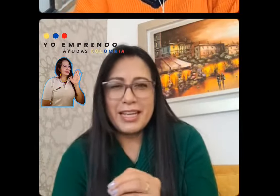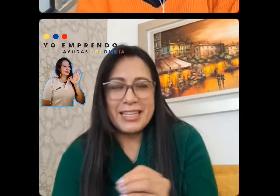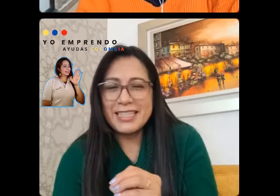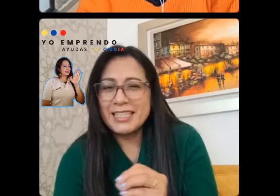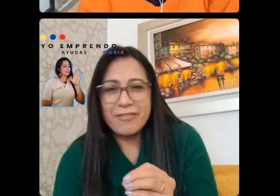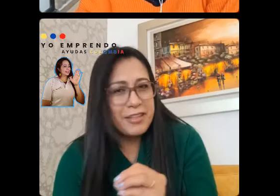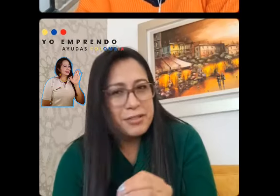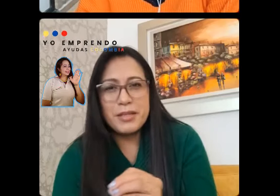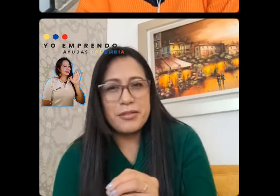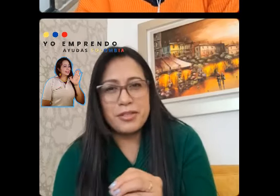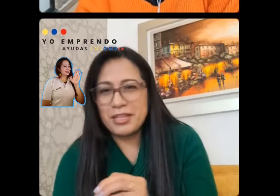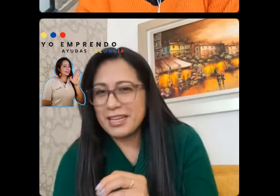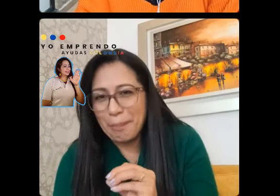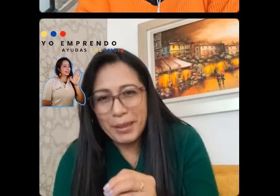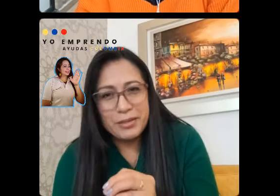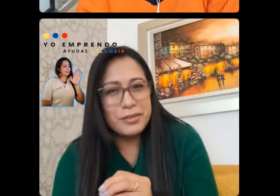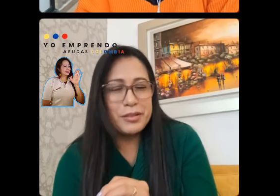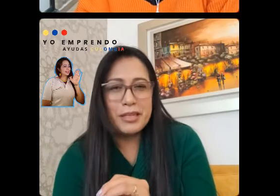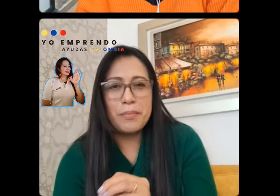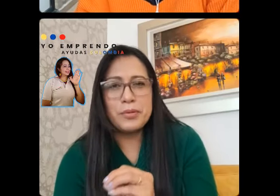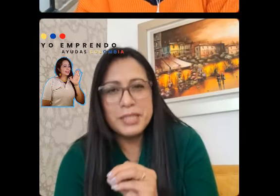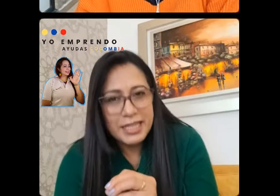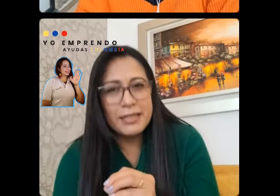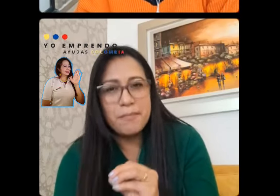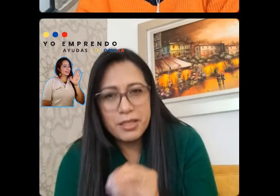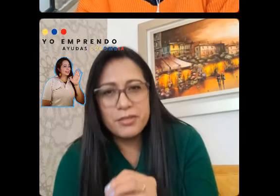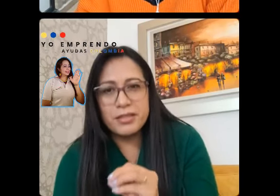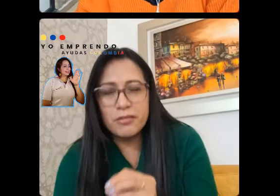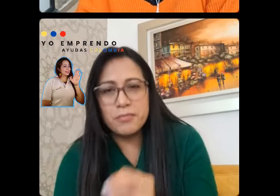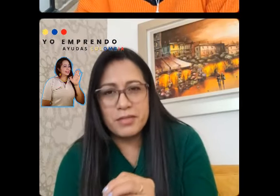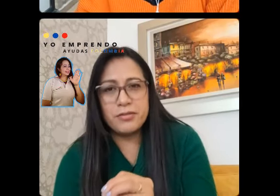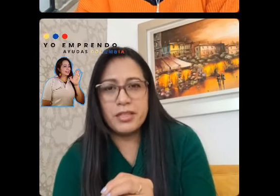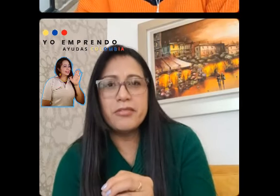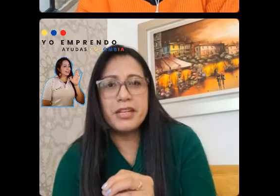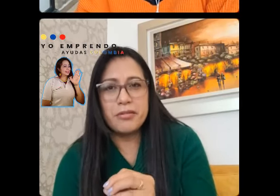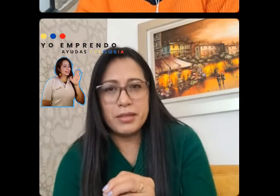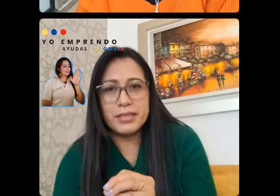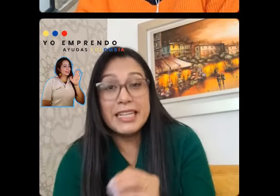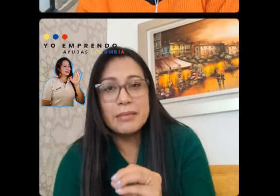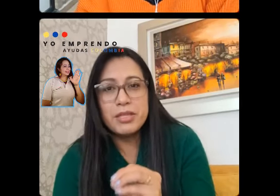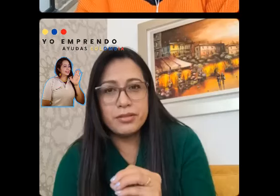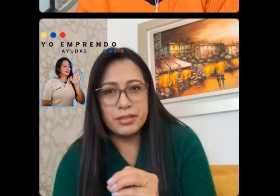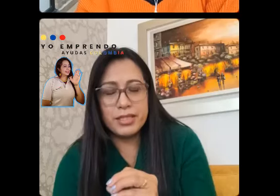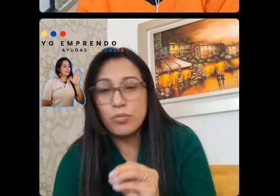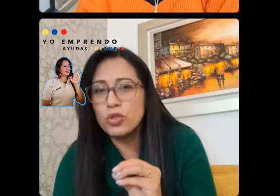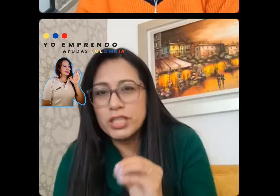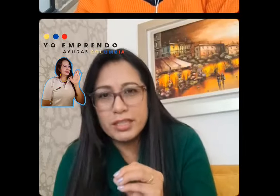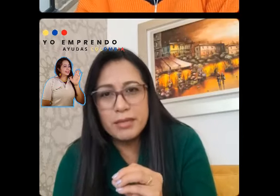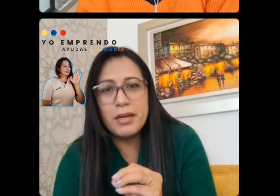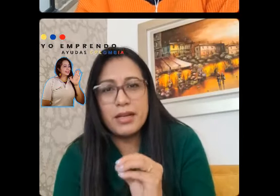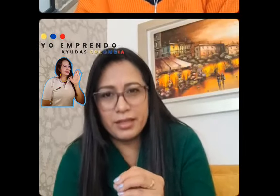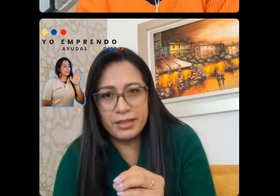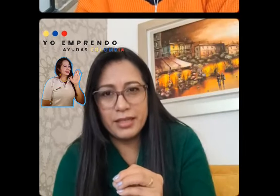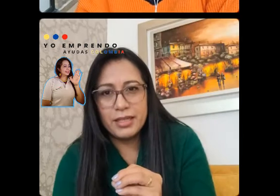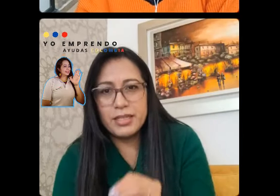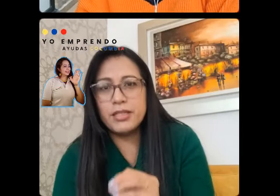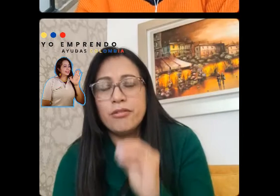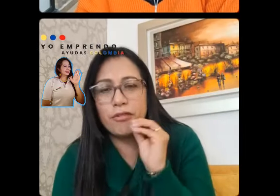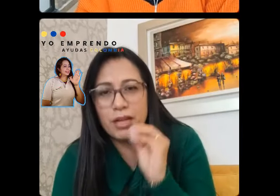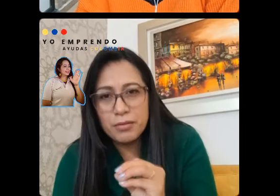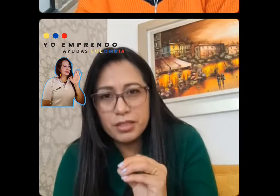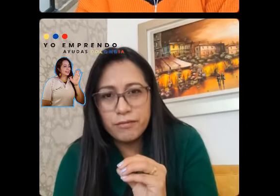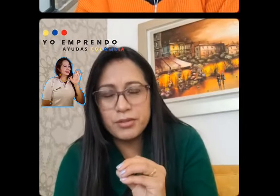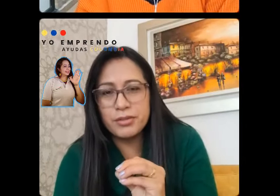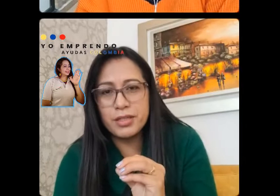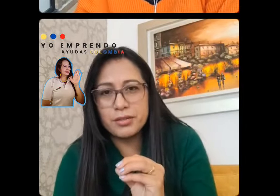sé esta cifra no es menor yo la repito todo el tiempo 7 millones de colombianos no tienen con qu comer 7 millones es muchísima gente y si